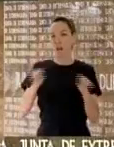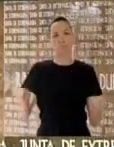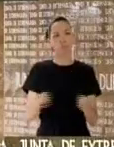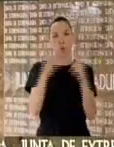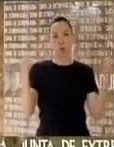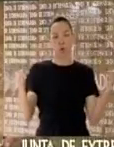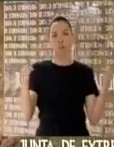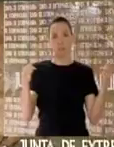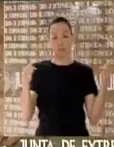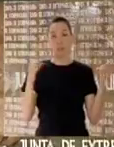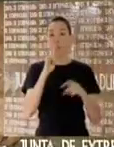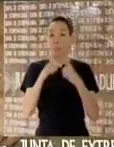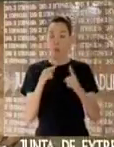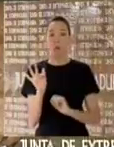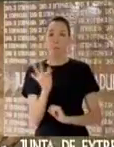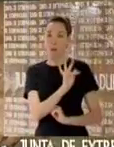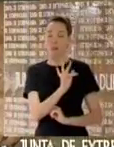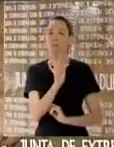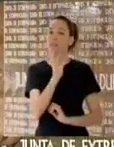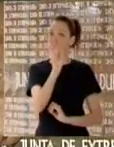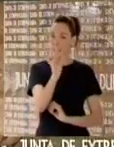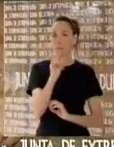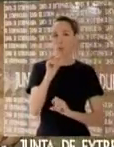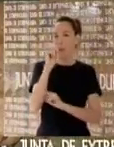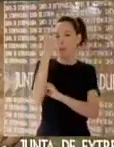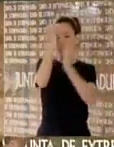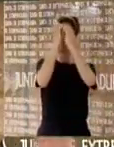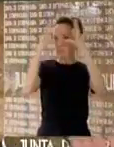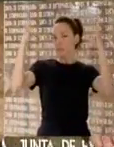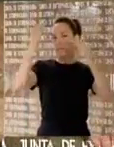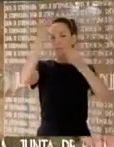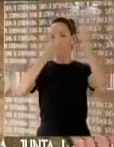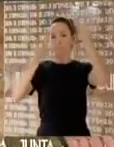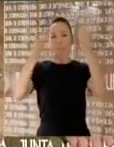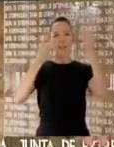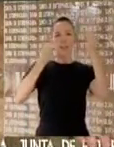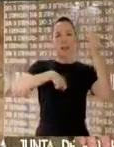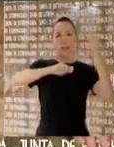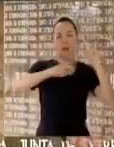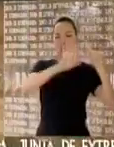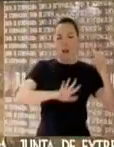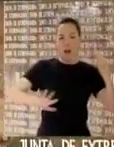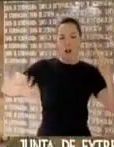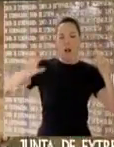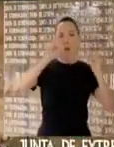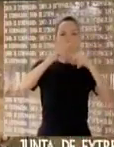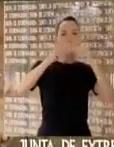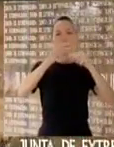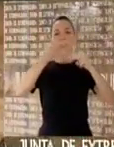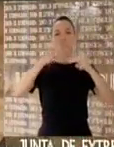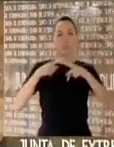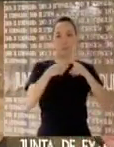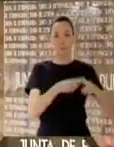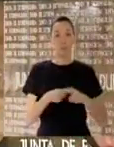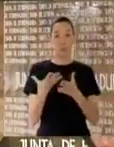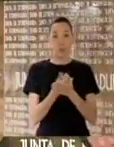De paso enseguida la palabra, pero me gustaría reflexionar sobre la España que hemos construido y que la hemos construido todos. Por eso yo no